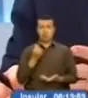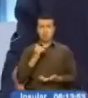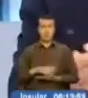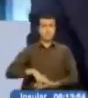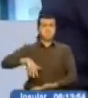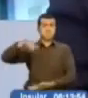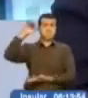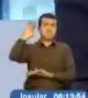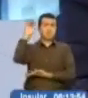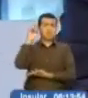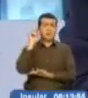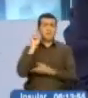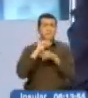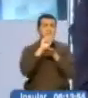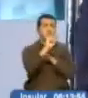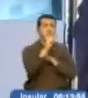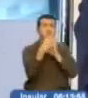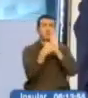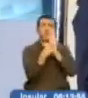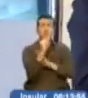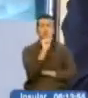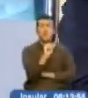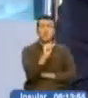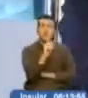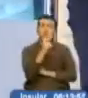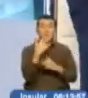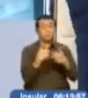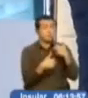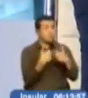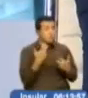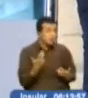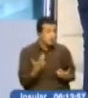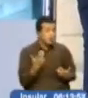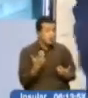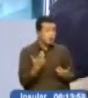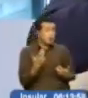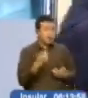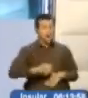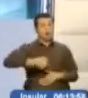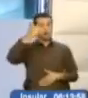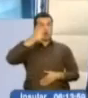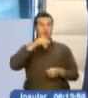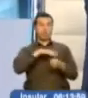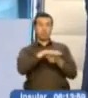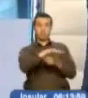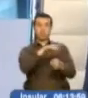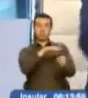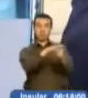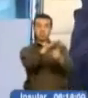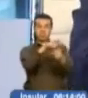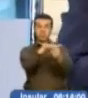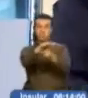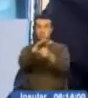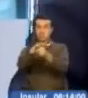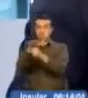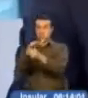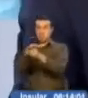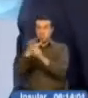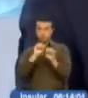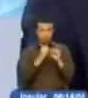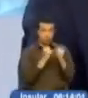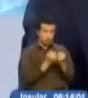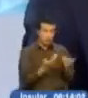importante. Entonces, el problema pasa es, ¿hay una posición de poder que quiere incidir en este tipo de